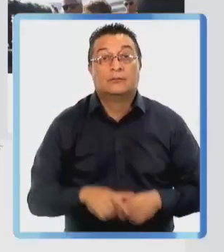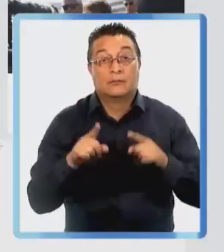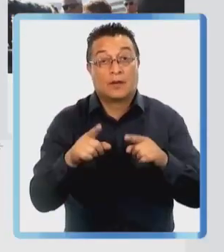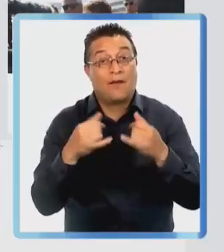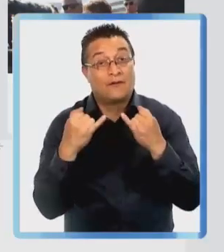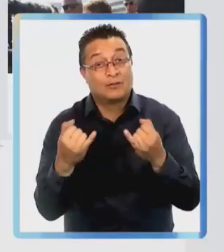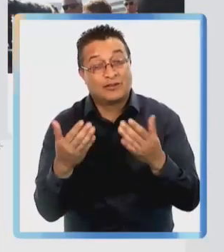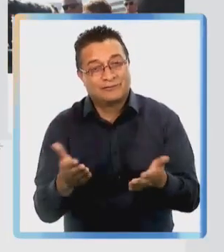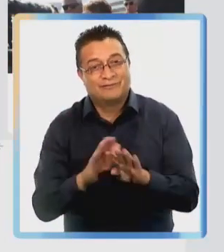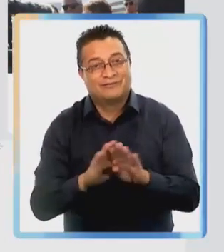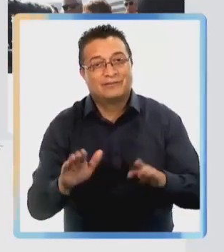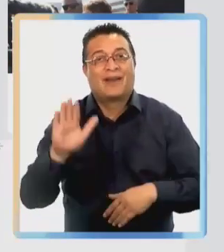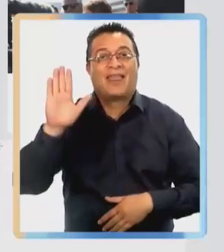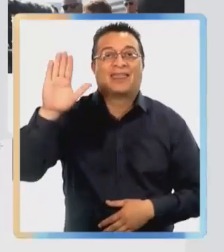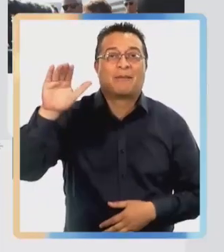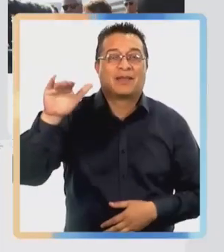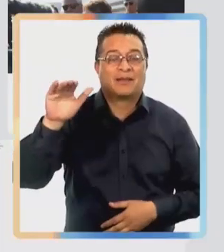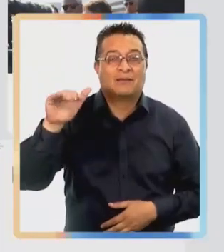web